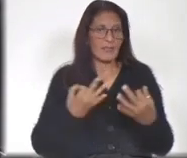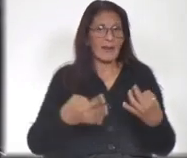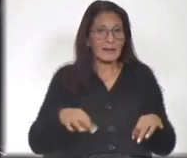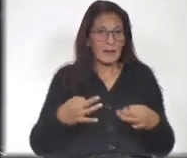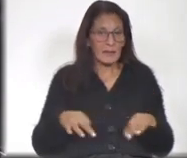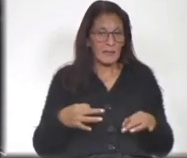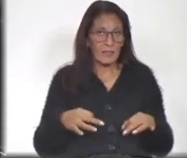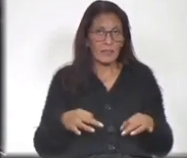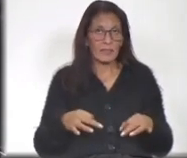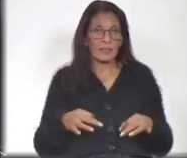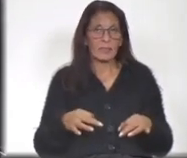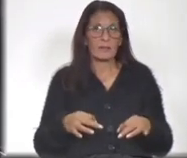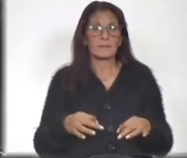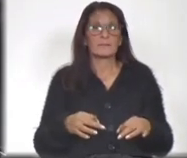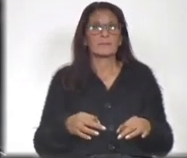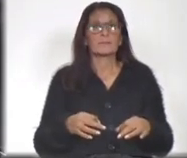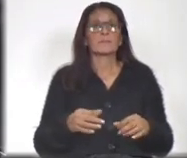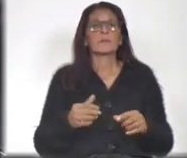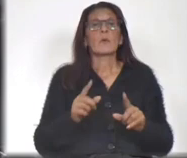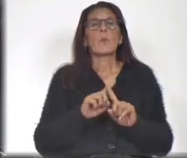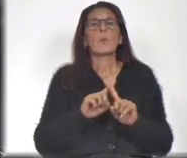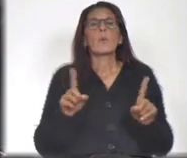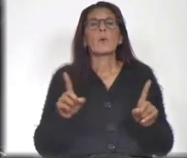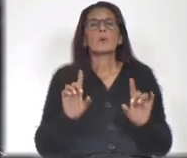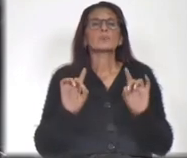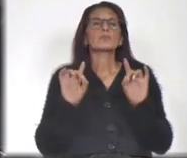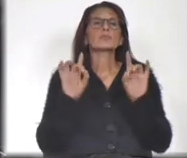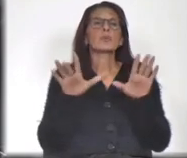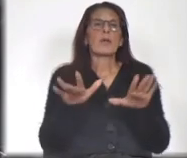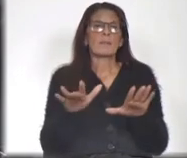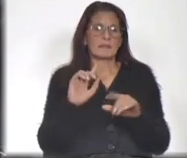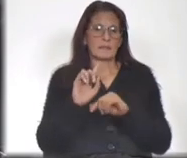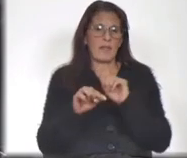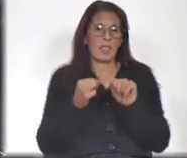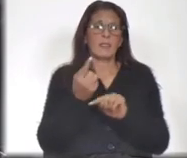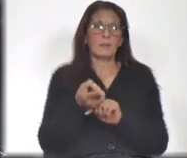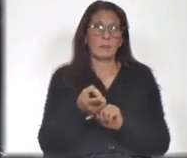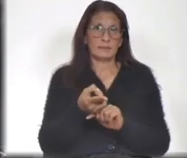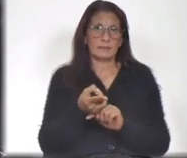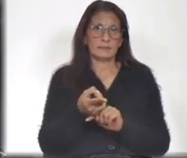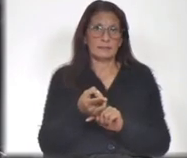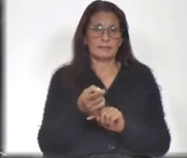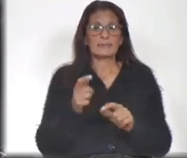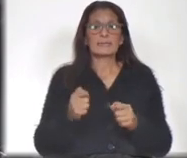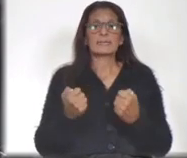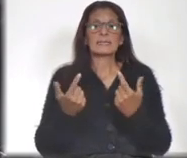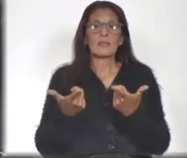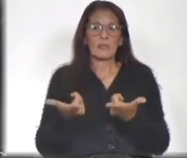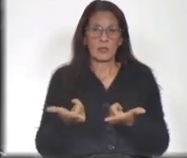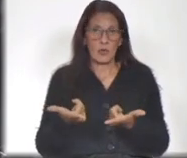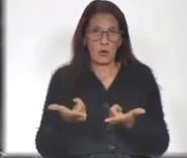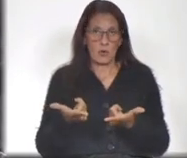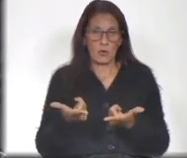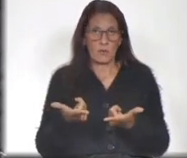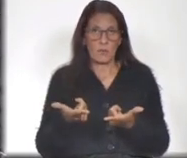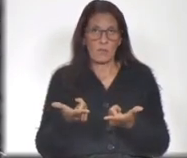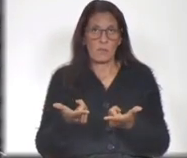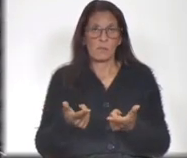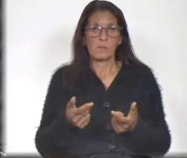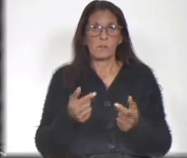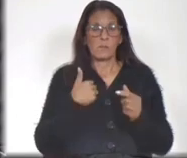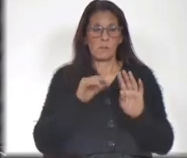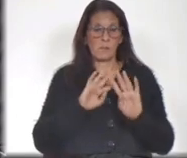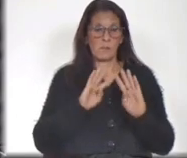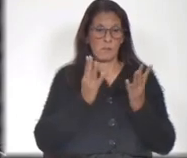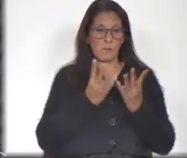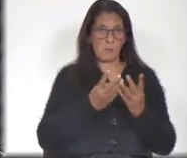realidad, es que no solo después de que ya se había dado el hecho de que la